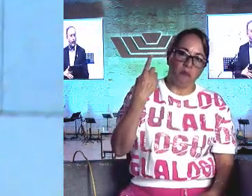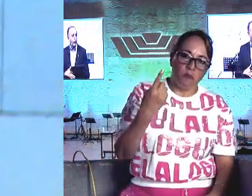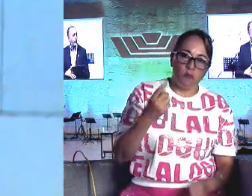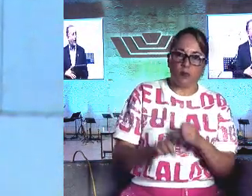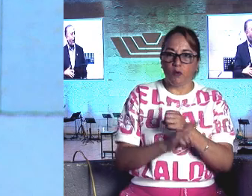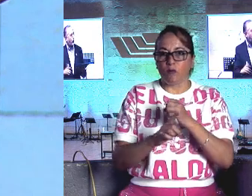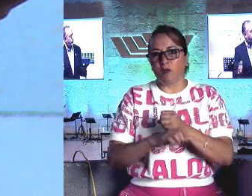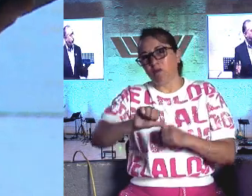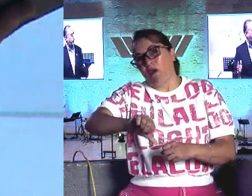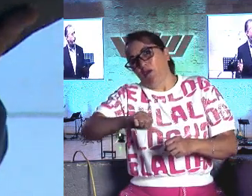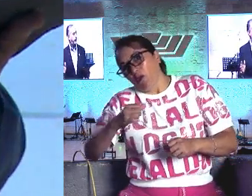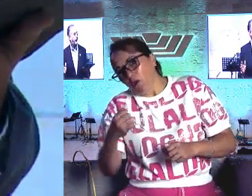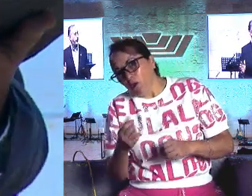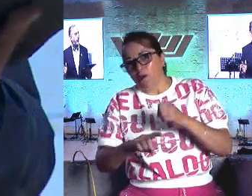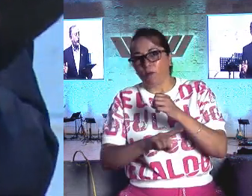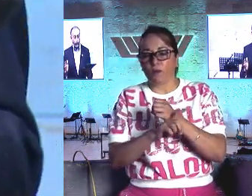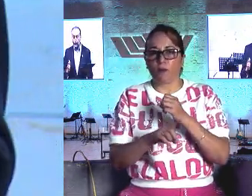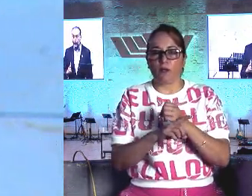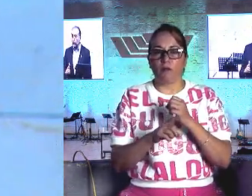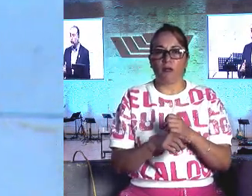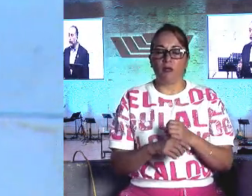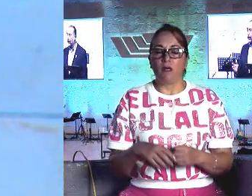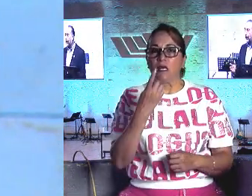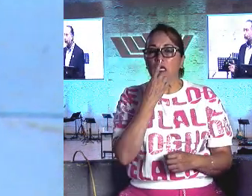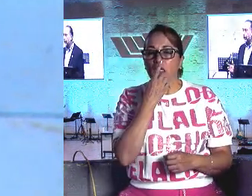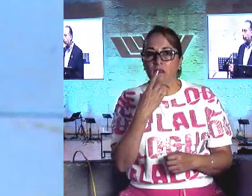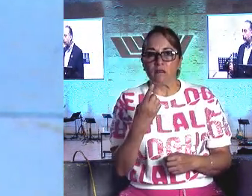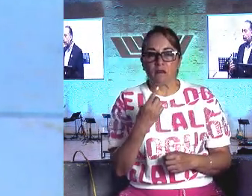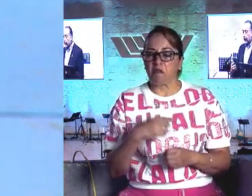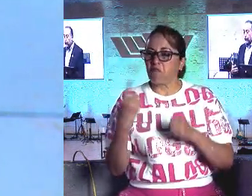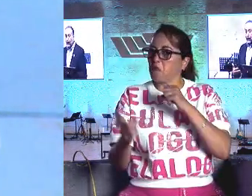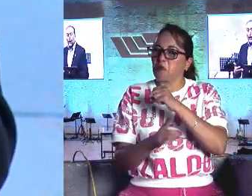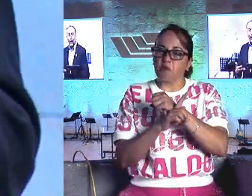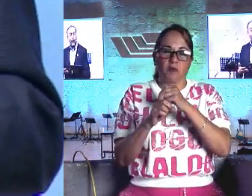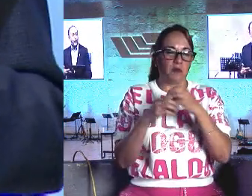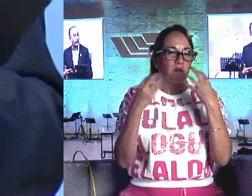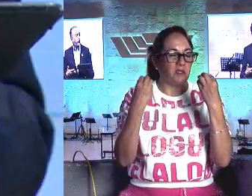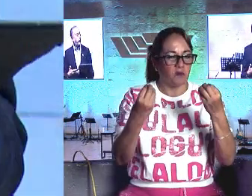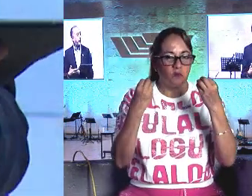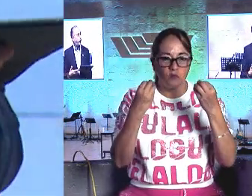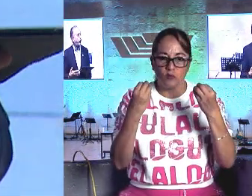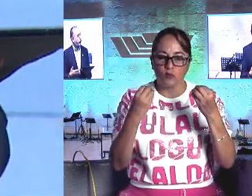un caos. Así que ellos venían así. Y